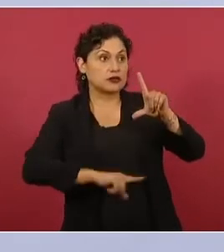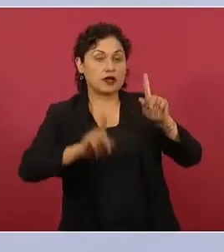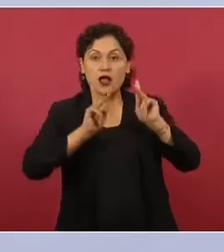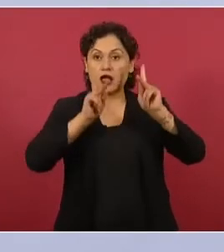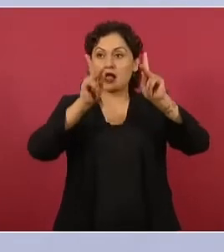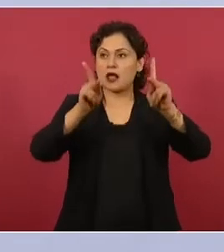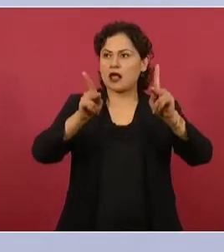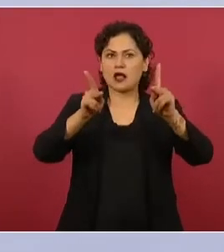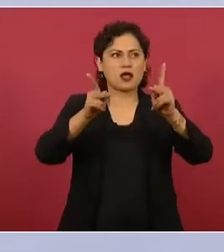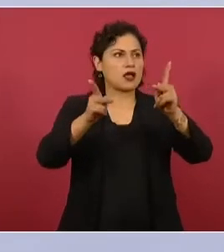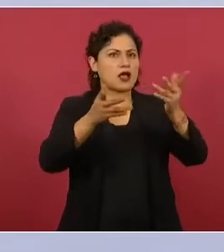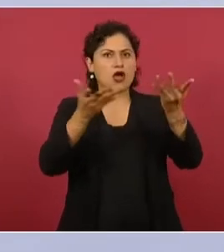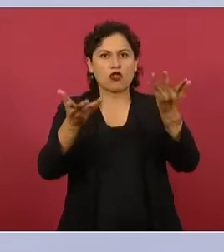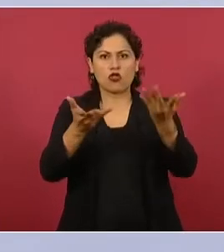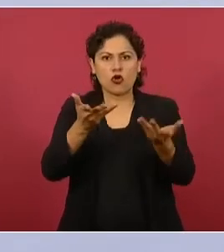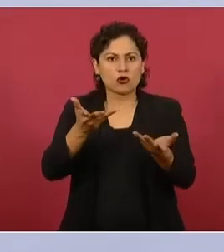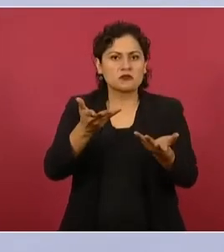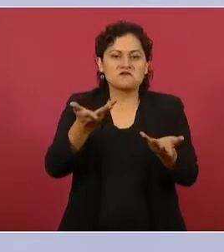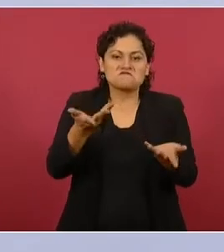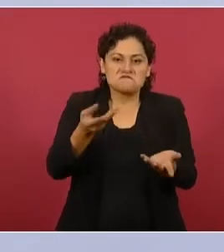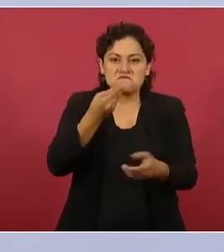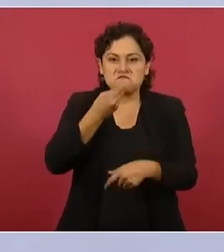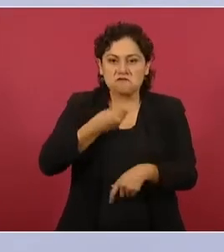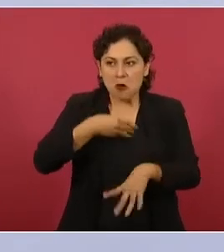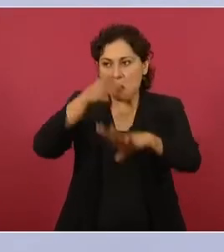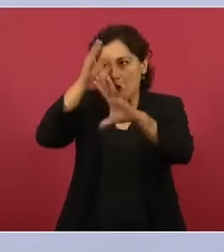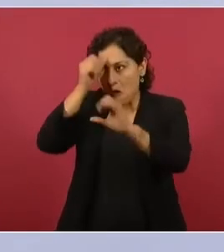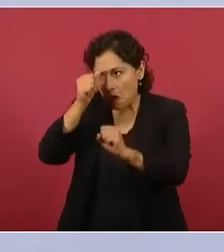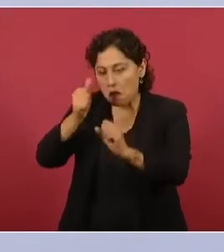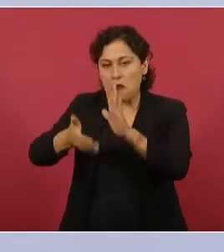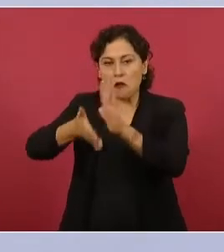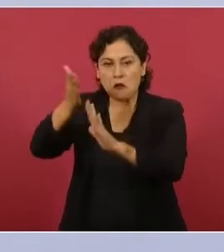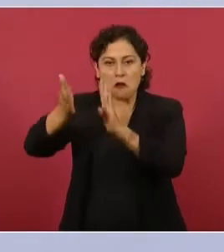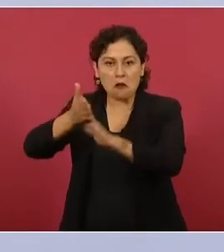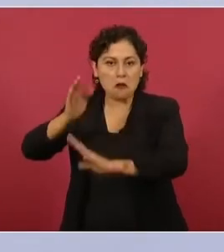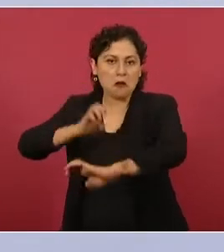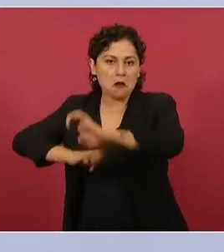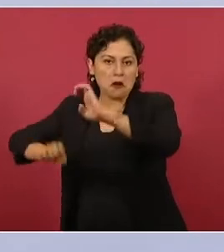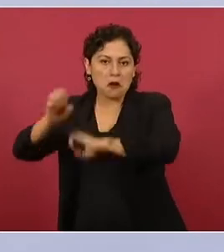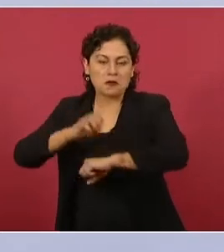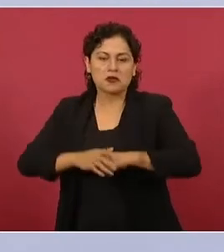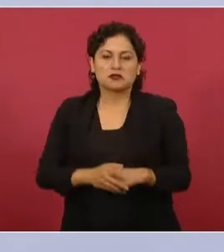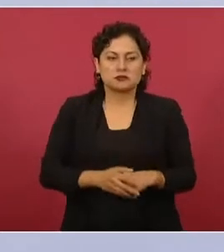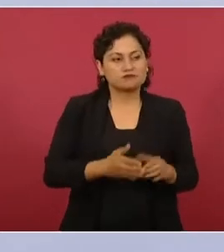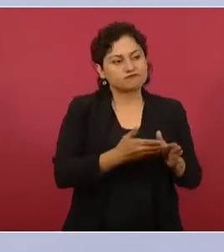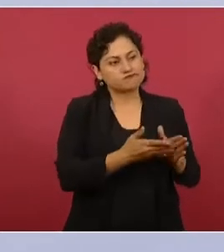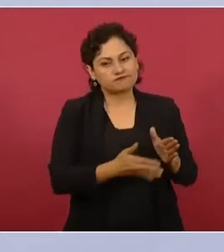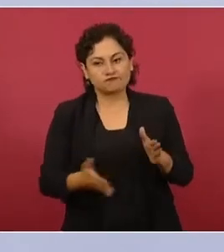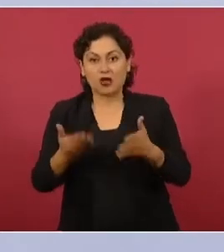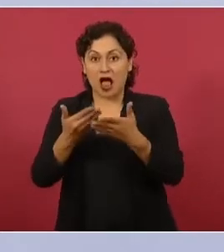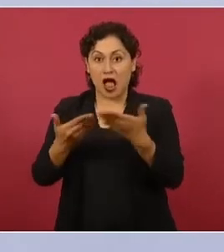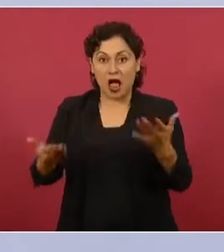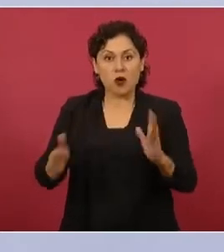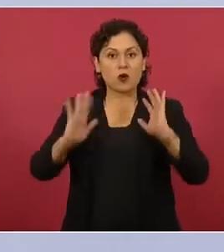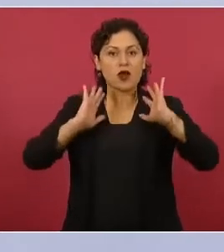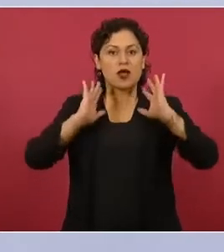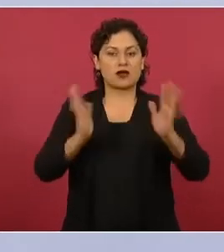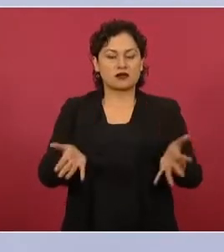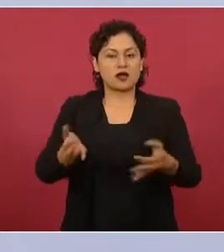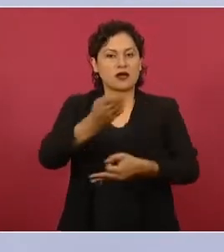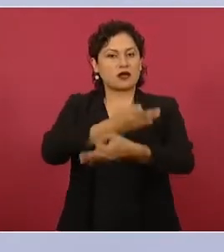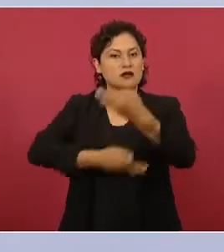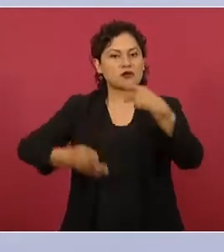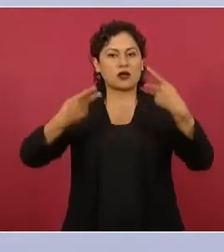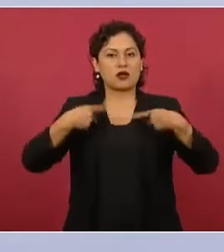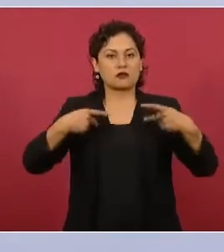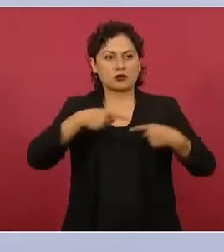constructora. Nosotros nos enfocamos en hacer más flexible el uso del ahorro y hoy todas las personas pueden comprar un terreno, comprar la